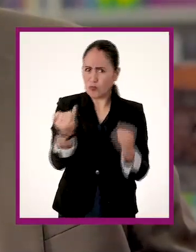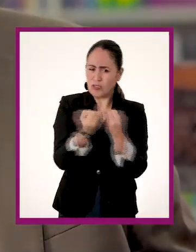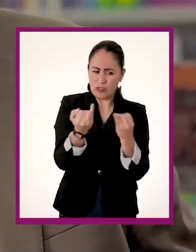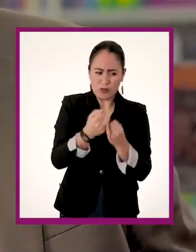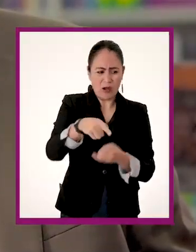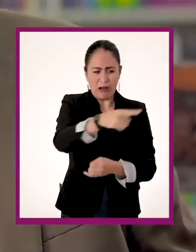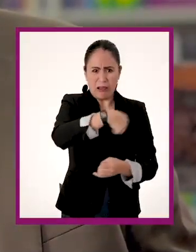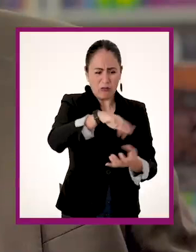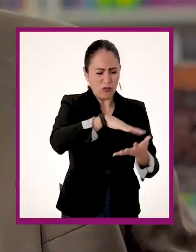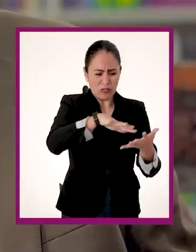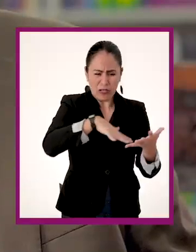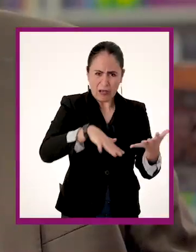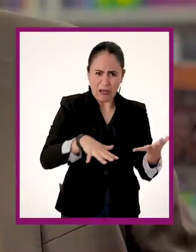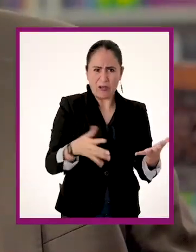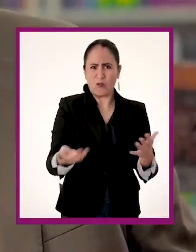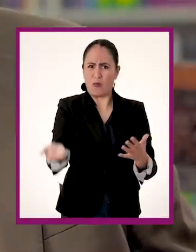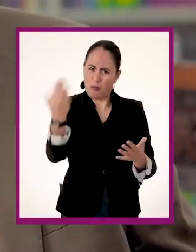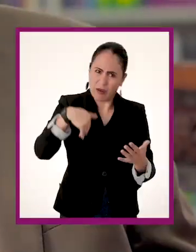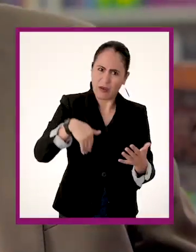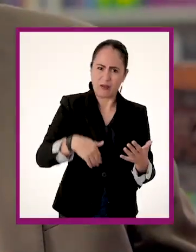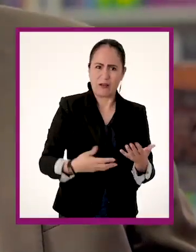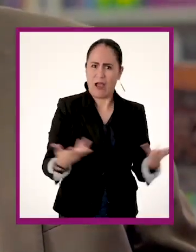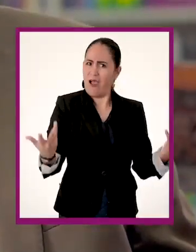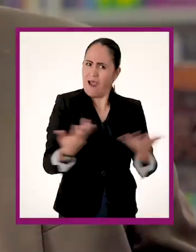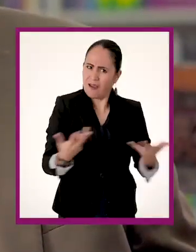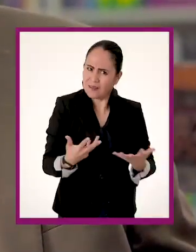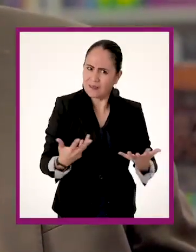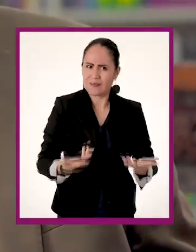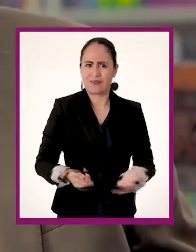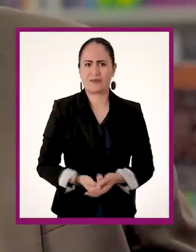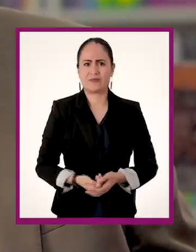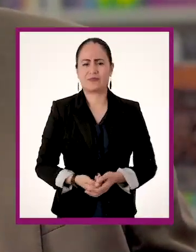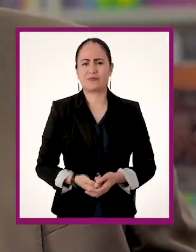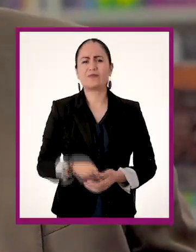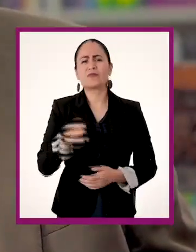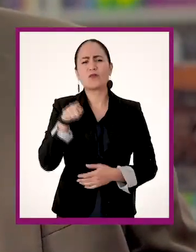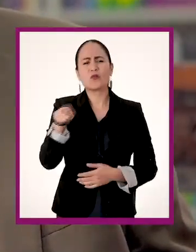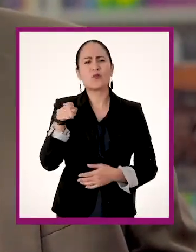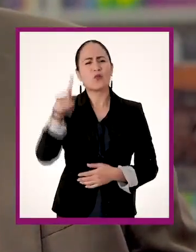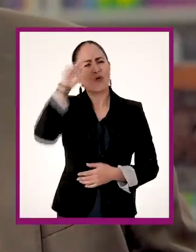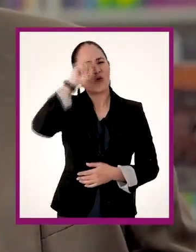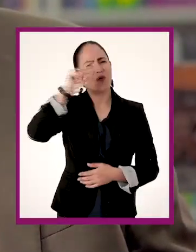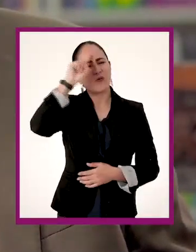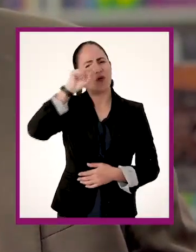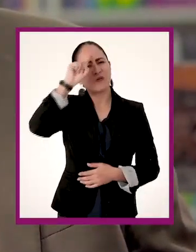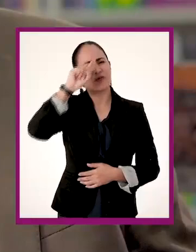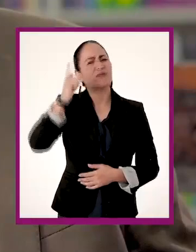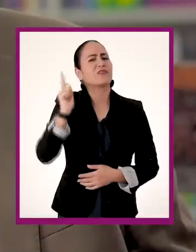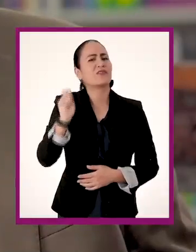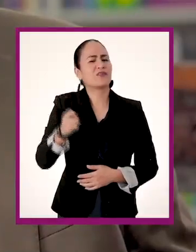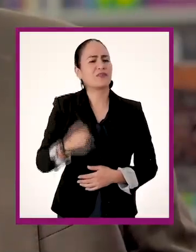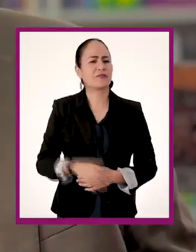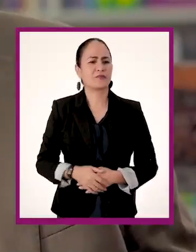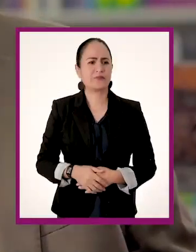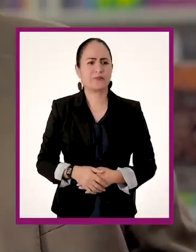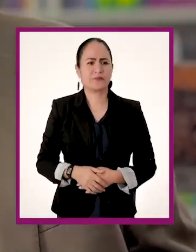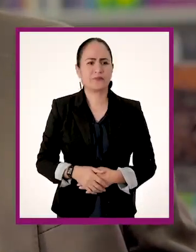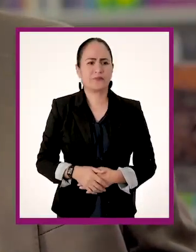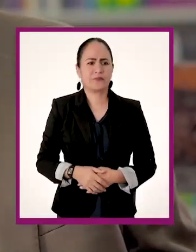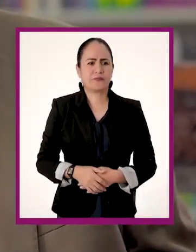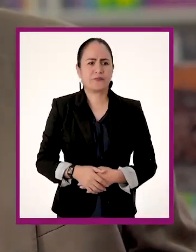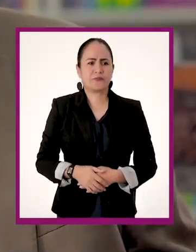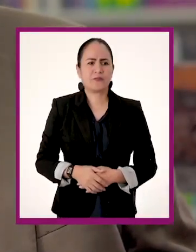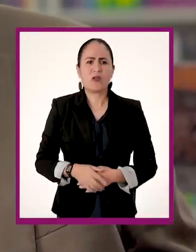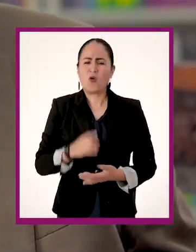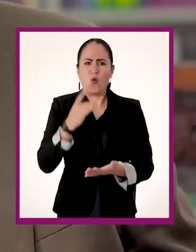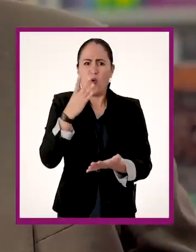meterte en este universo. ¿Qué les recomendarías? Pues ya con ojos de entender, es